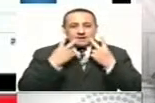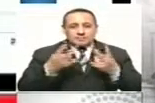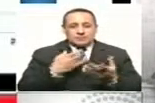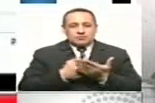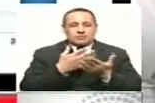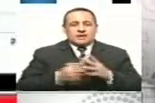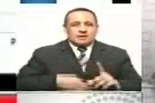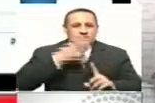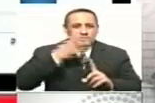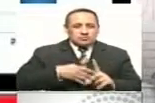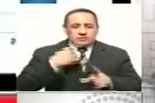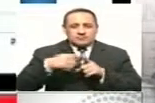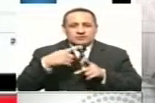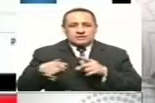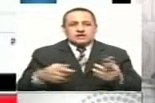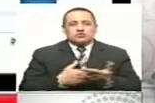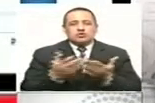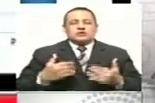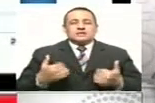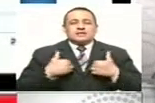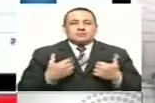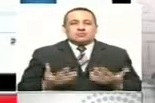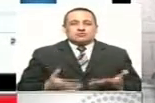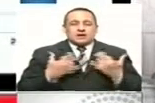impactos, medir los impactos y dónde podemos